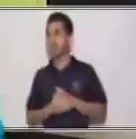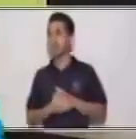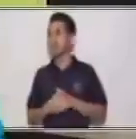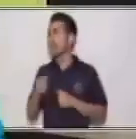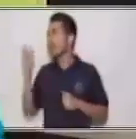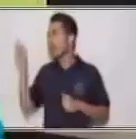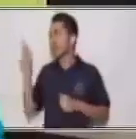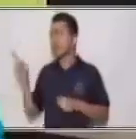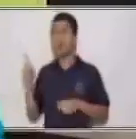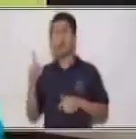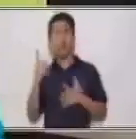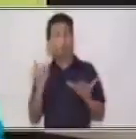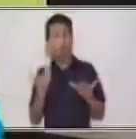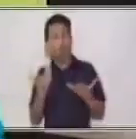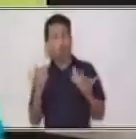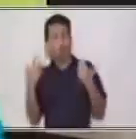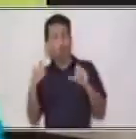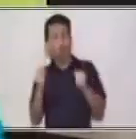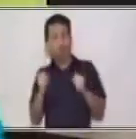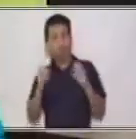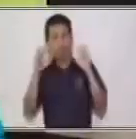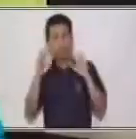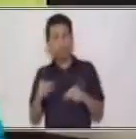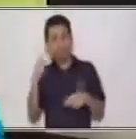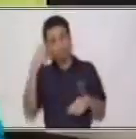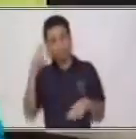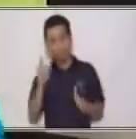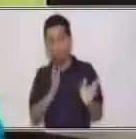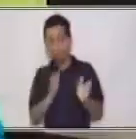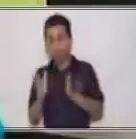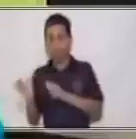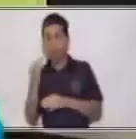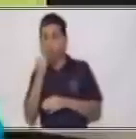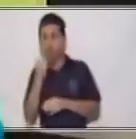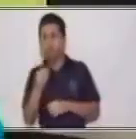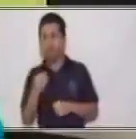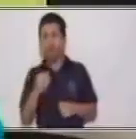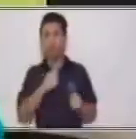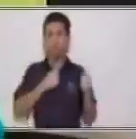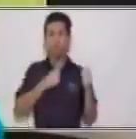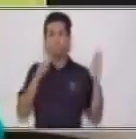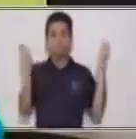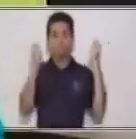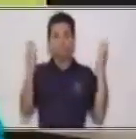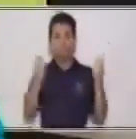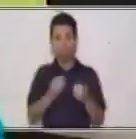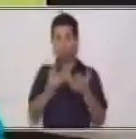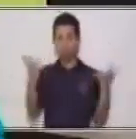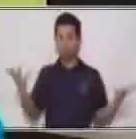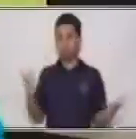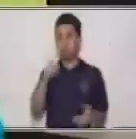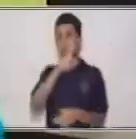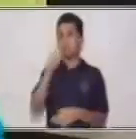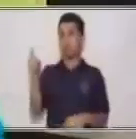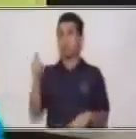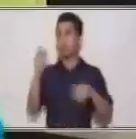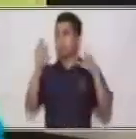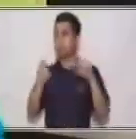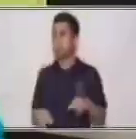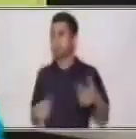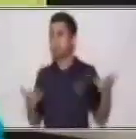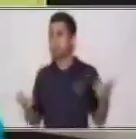ellos para cuando preparan alimentos para una fiesta donde hay 100 personas, 200